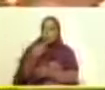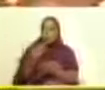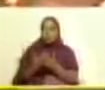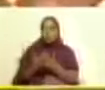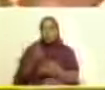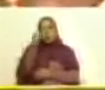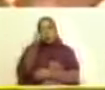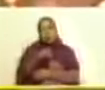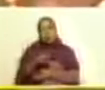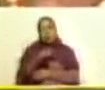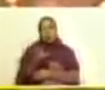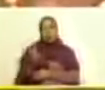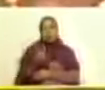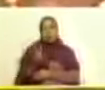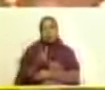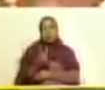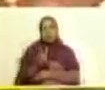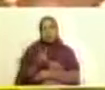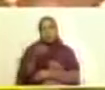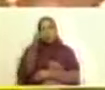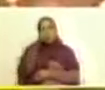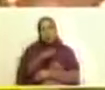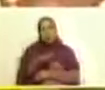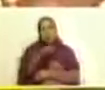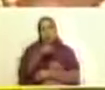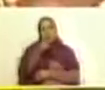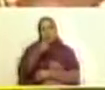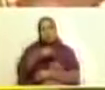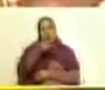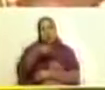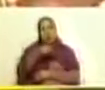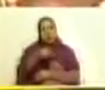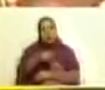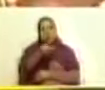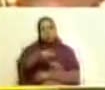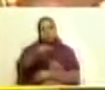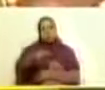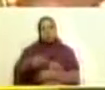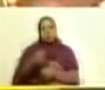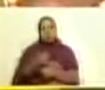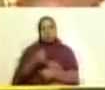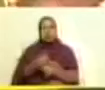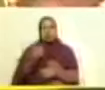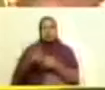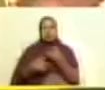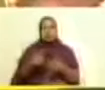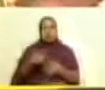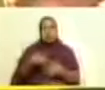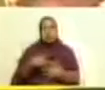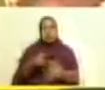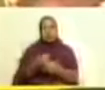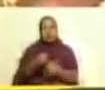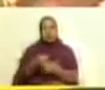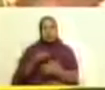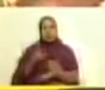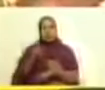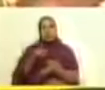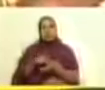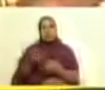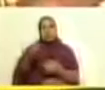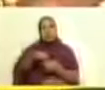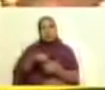el pueblo venezolano es un pueblo altamente politizado, que tiene interés en participar, en